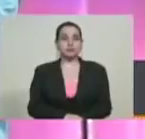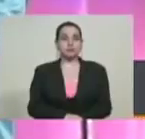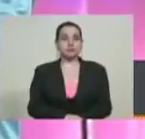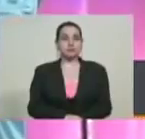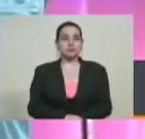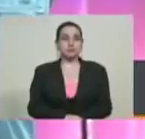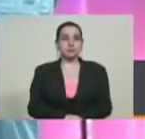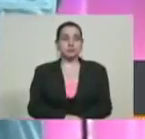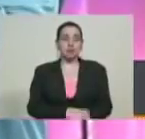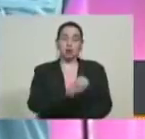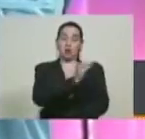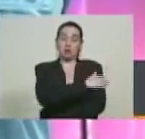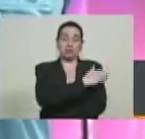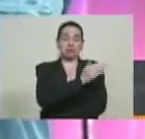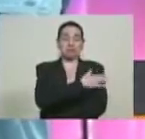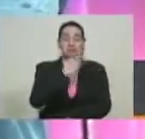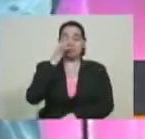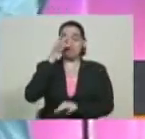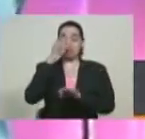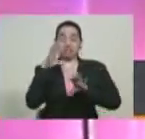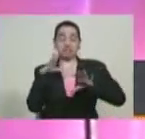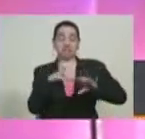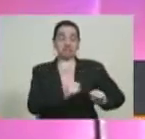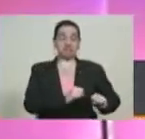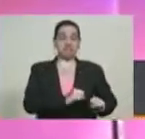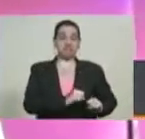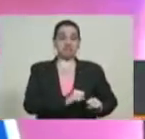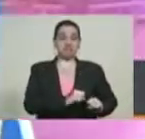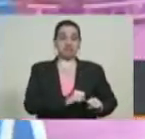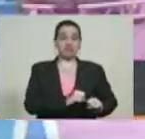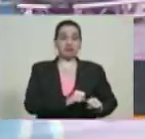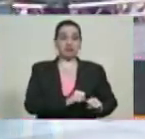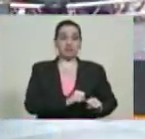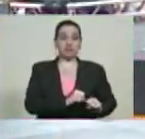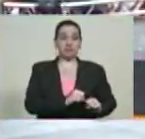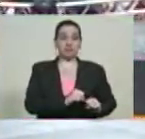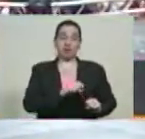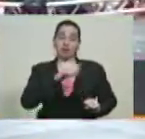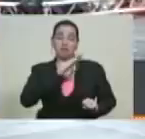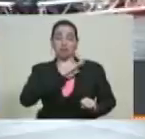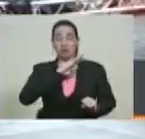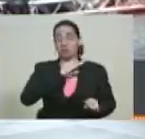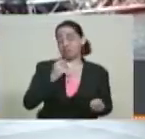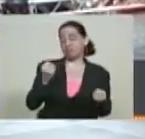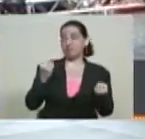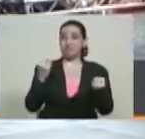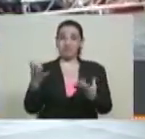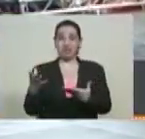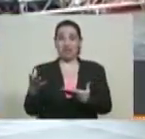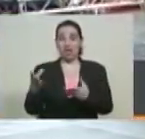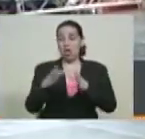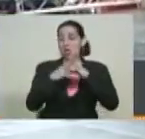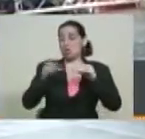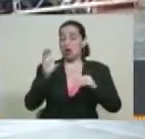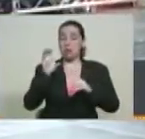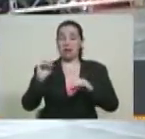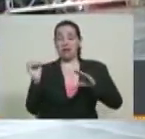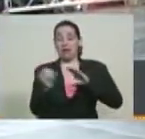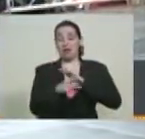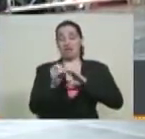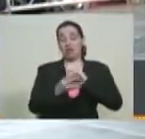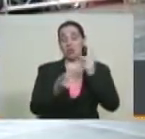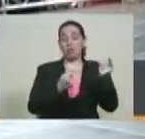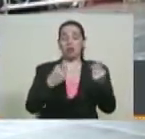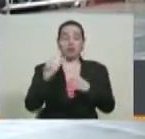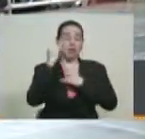La derecha oligárquica proimperialista propone entregarle el país al Fondo Monetario